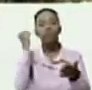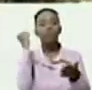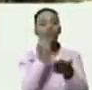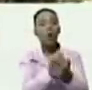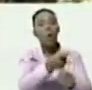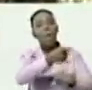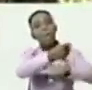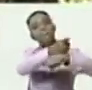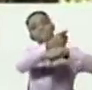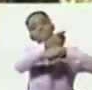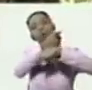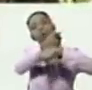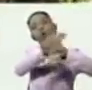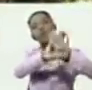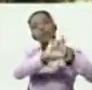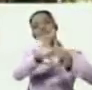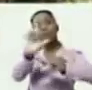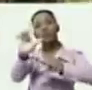disparando por allá.